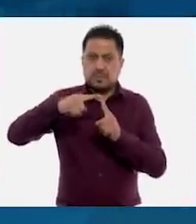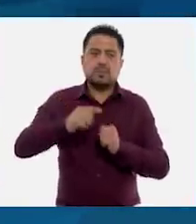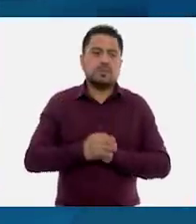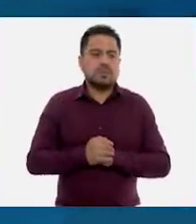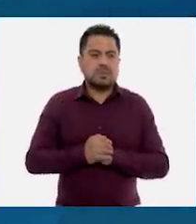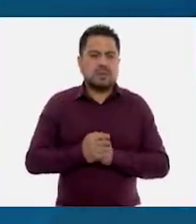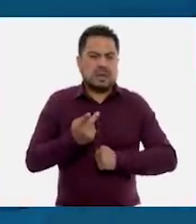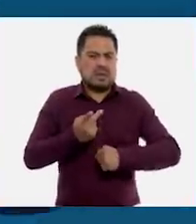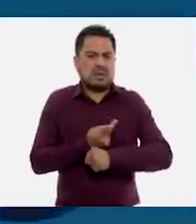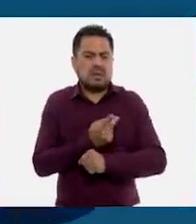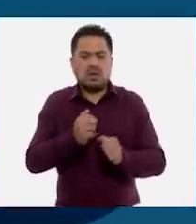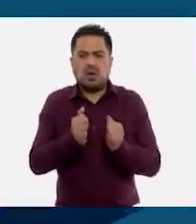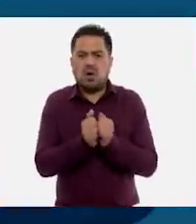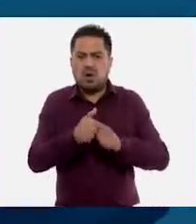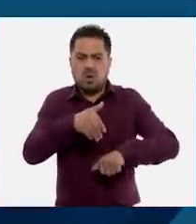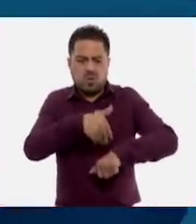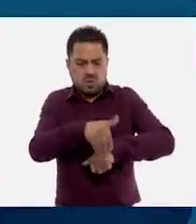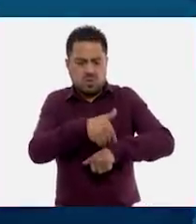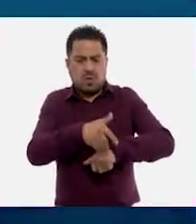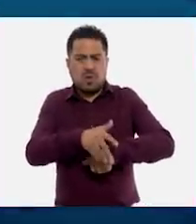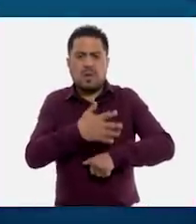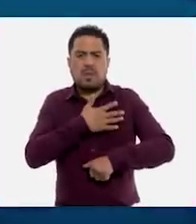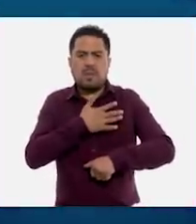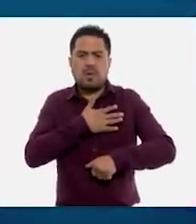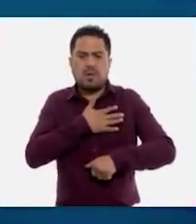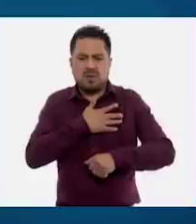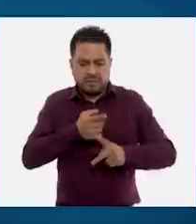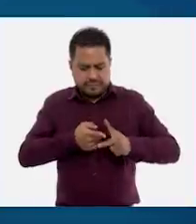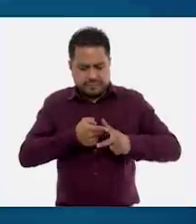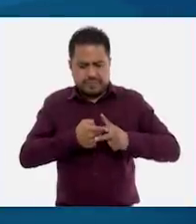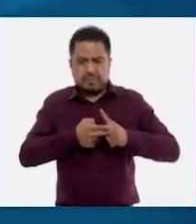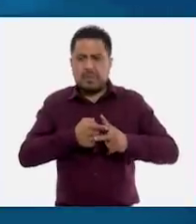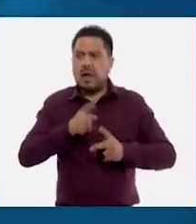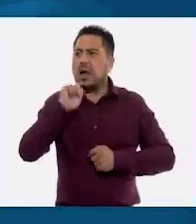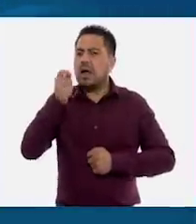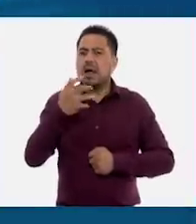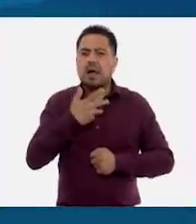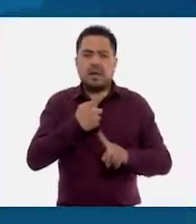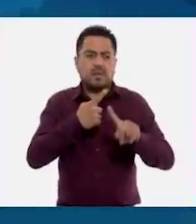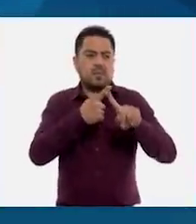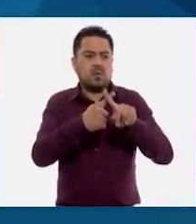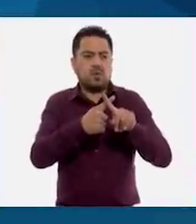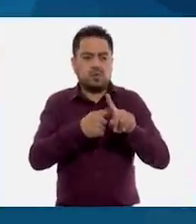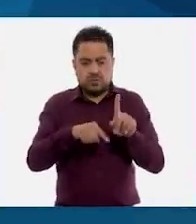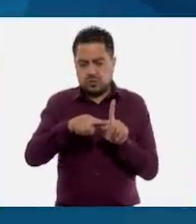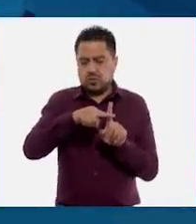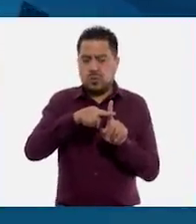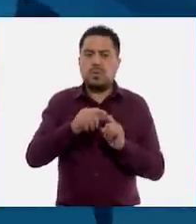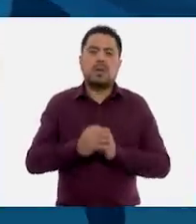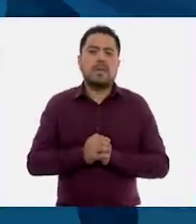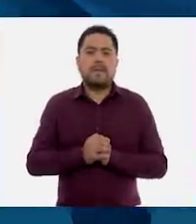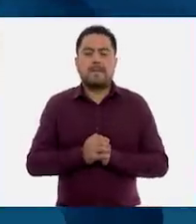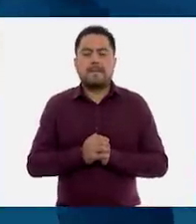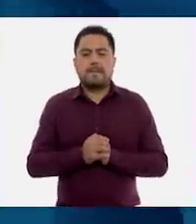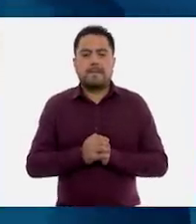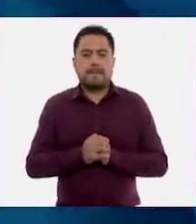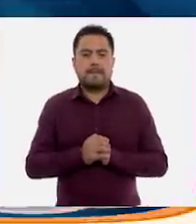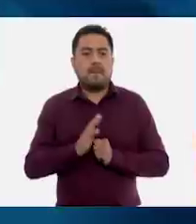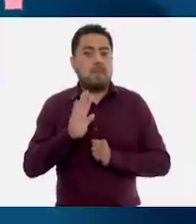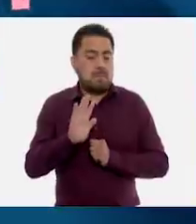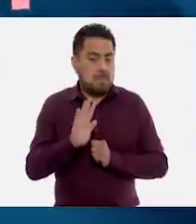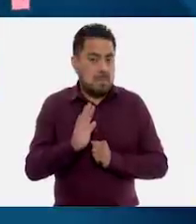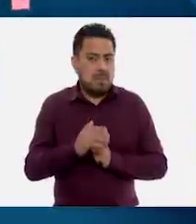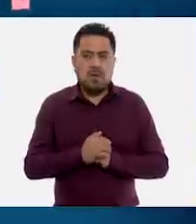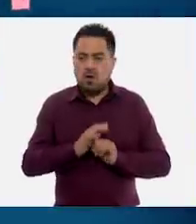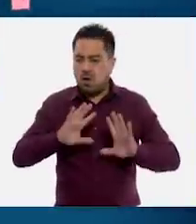¿Qué pasó con los números de nuestro problema donde había multiplicaciones y sumas? Pues